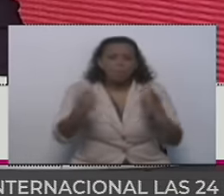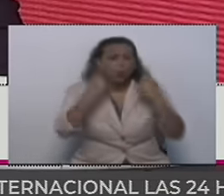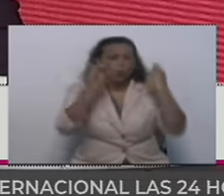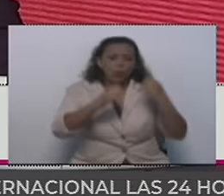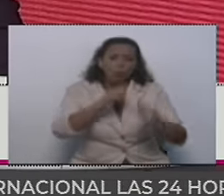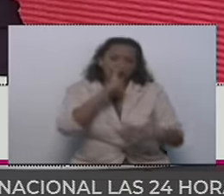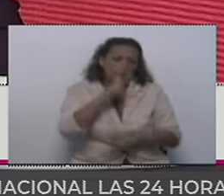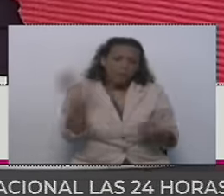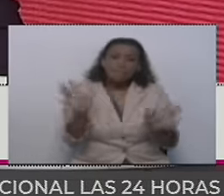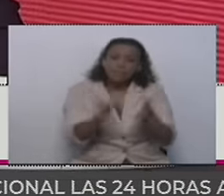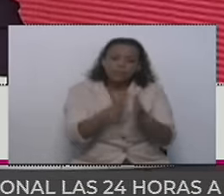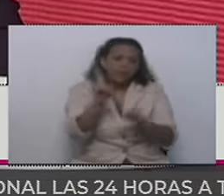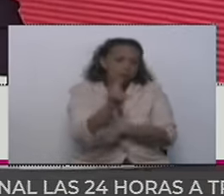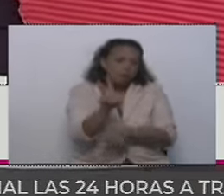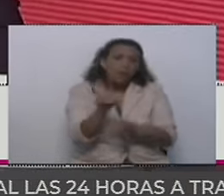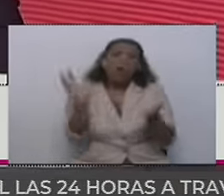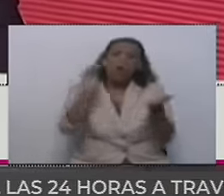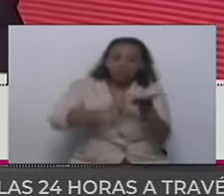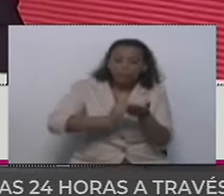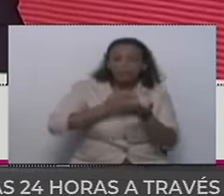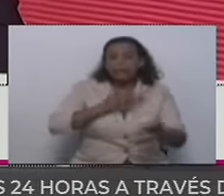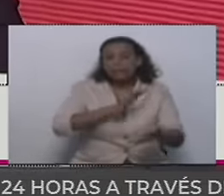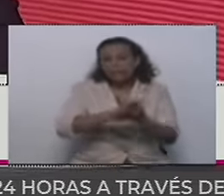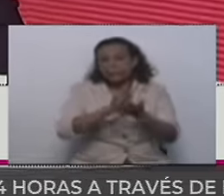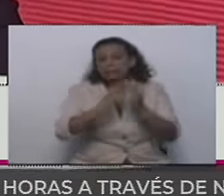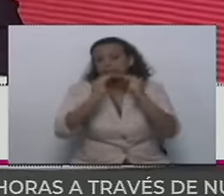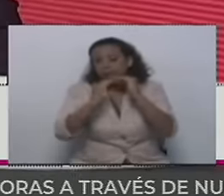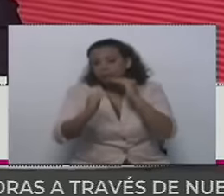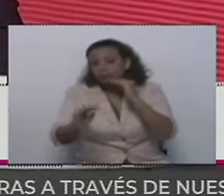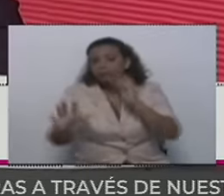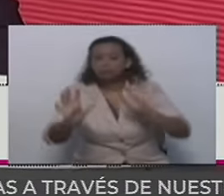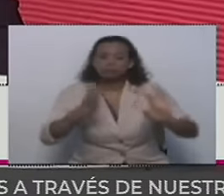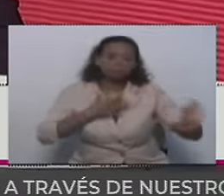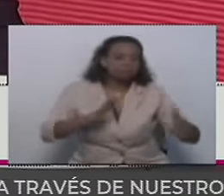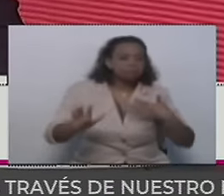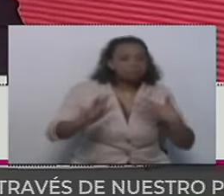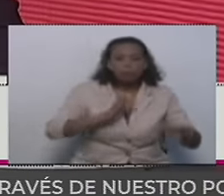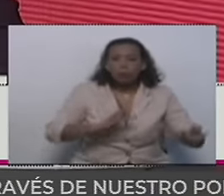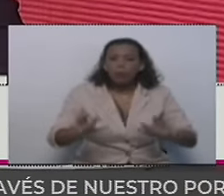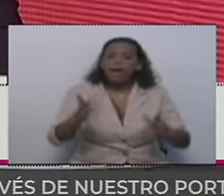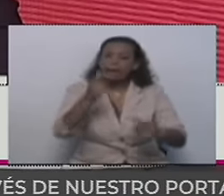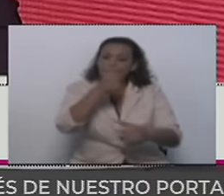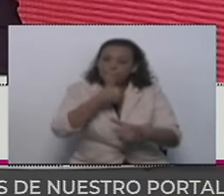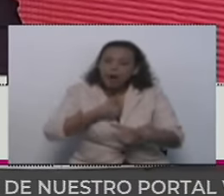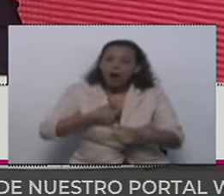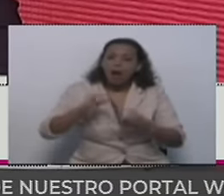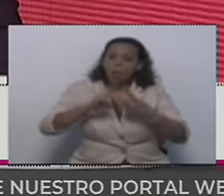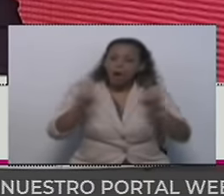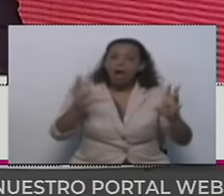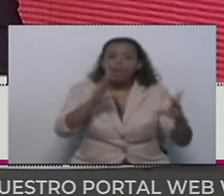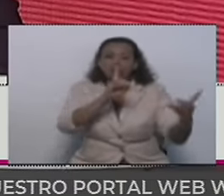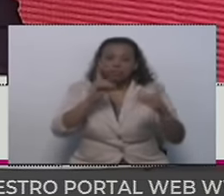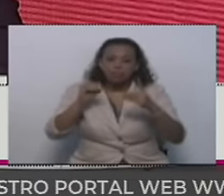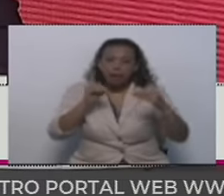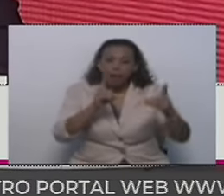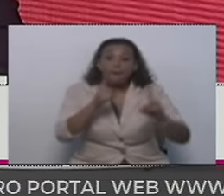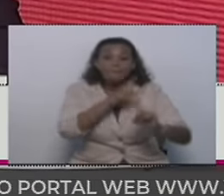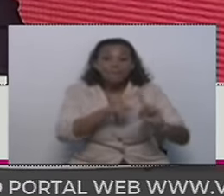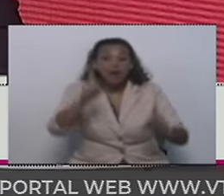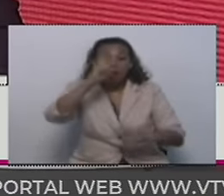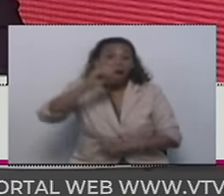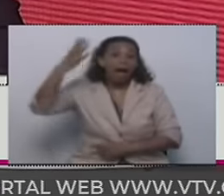pero ya en Venezuela estamos otra vez restablecidos, la armonía, la tolerancia, el diálogo,